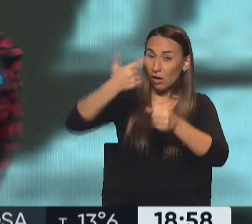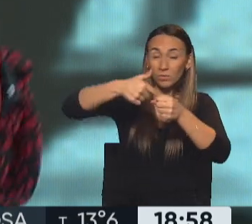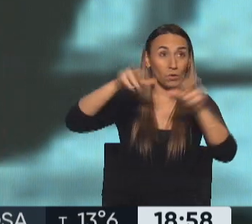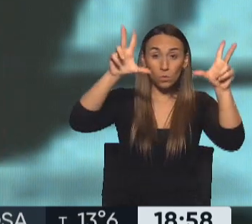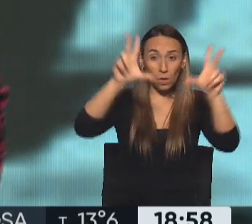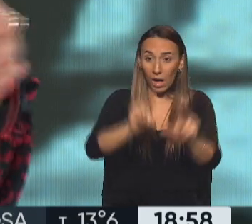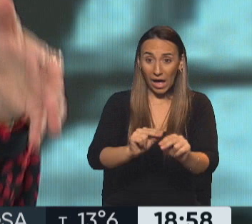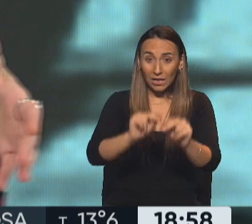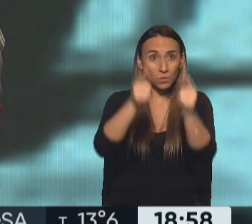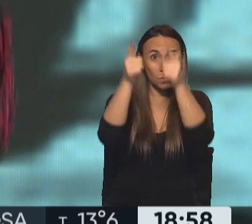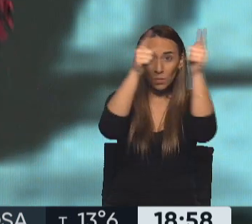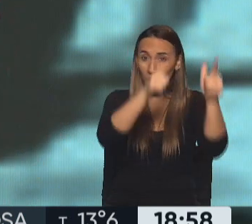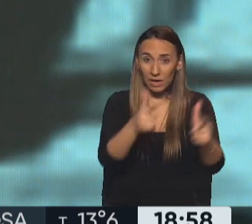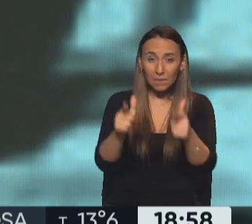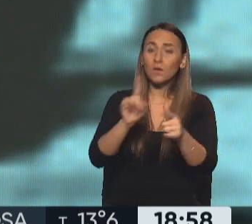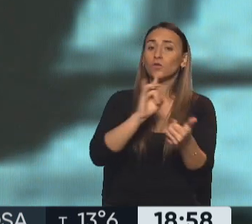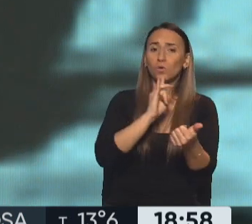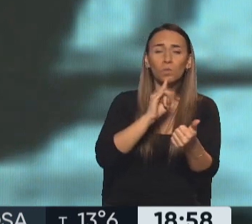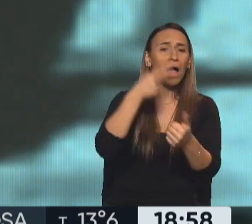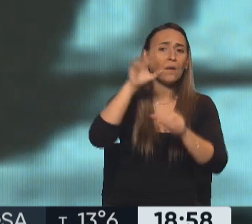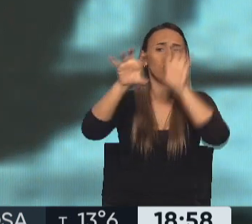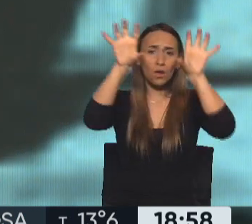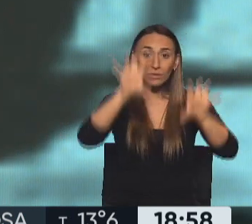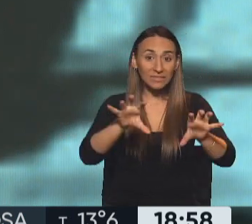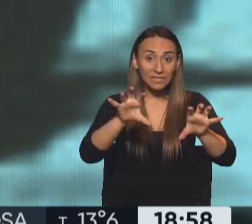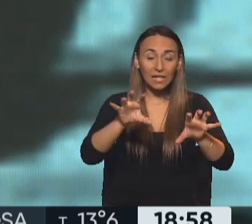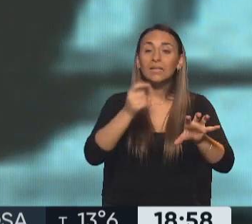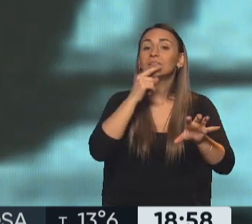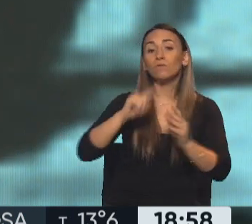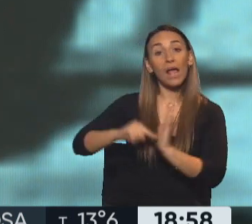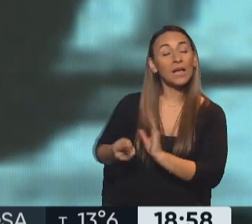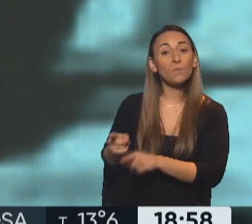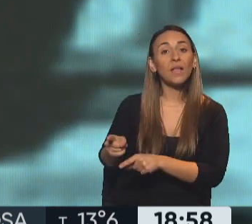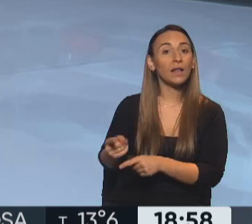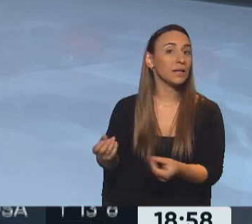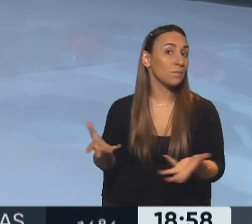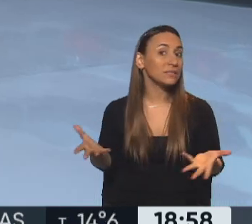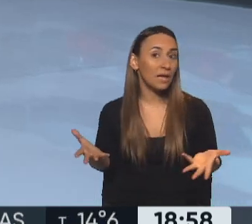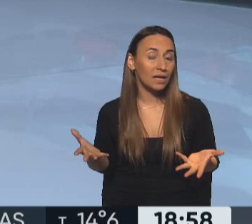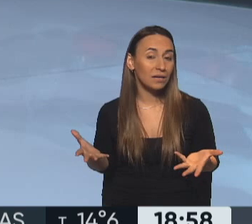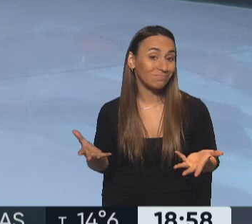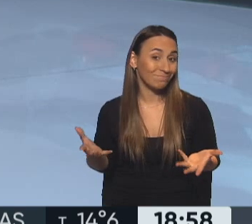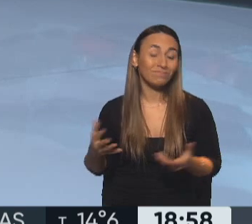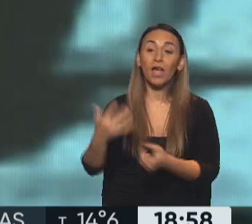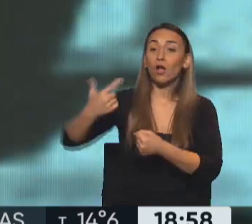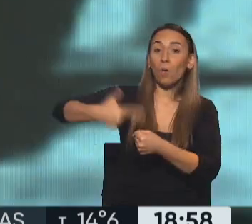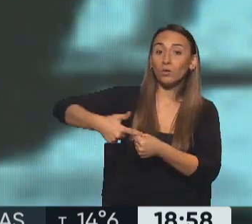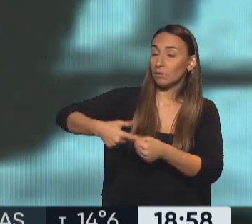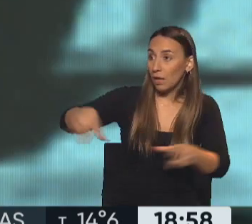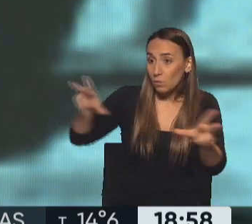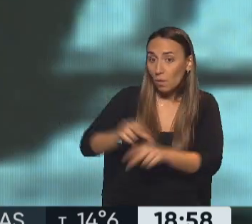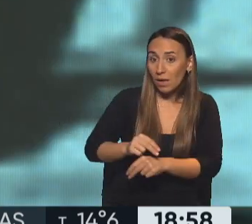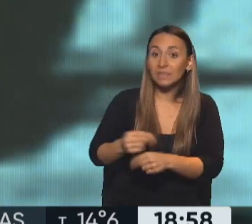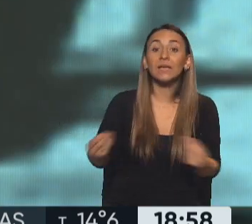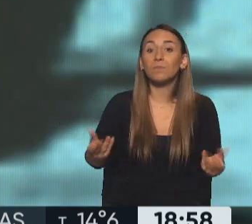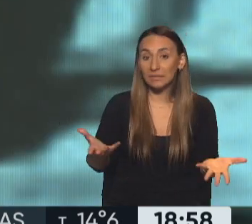que se está dando en Tucumán o en otros lugares en este momento, se diera en la capital del país. Sería realmente el tema que cubrirían todos los medios de comunicación,